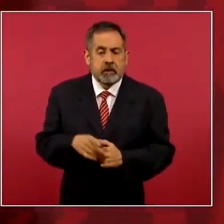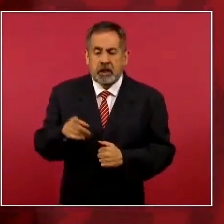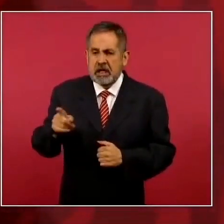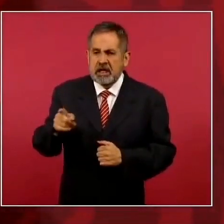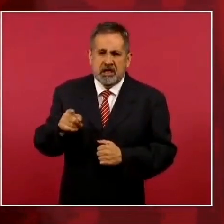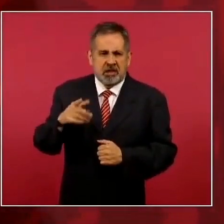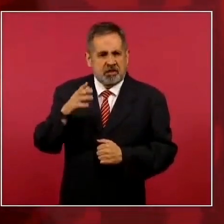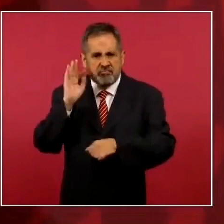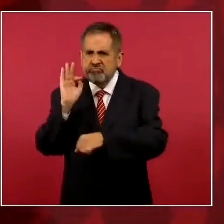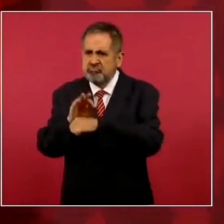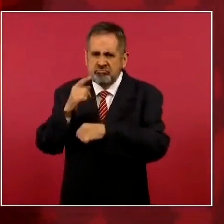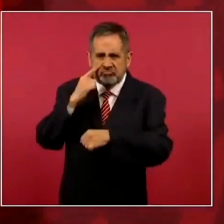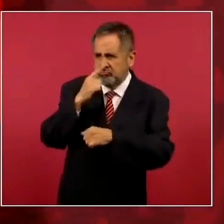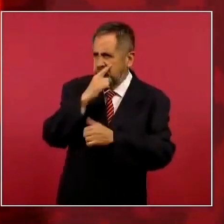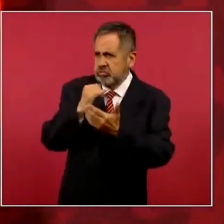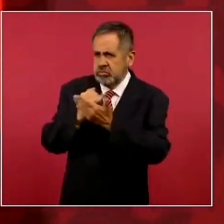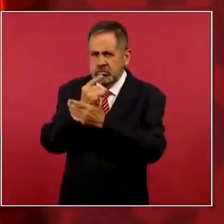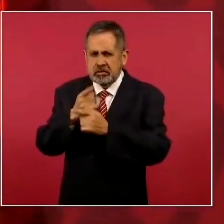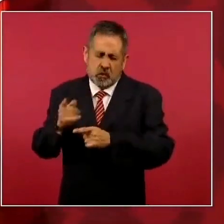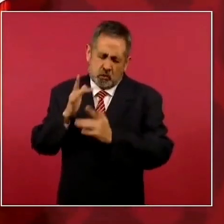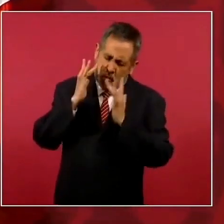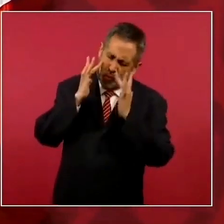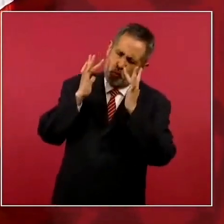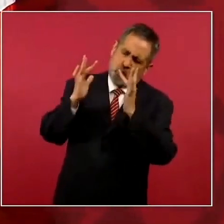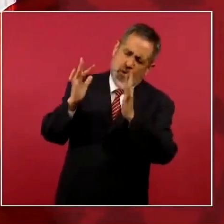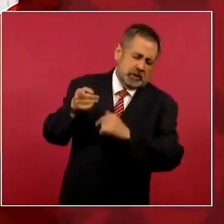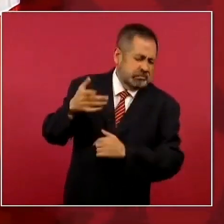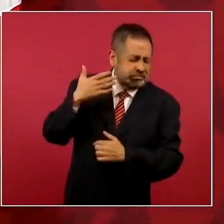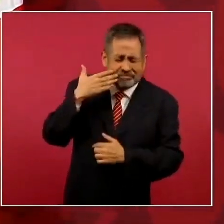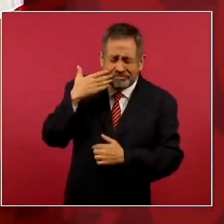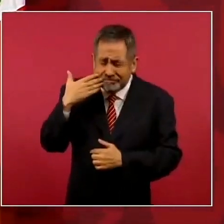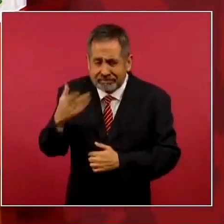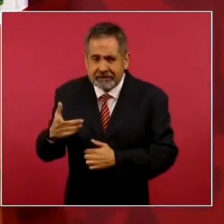apóstol de la democracia, un santo.